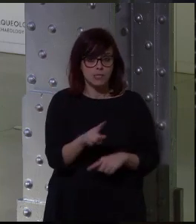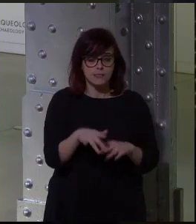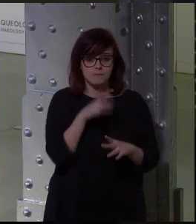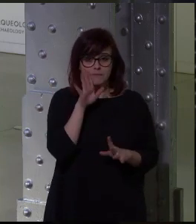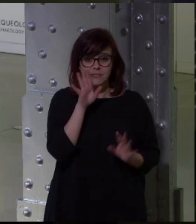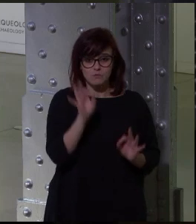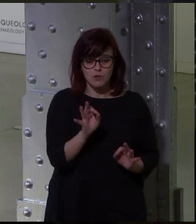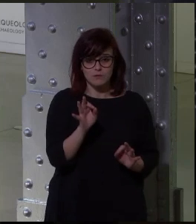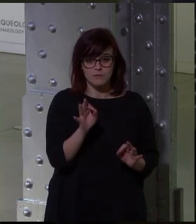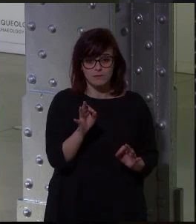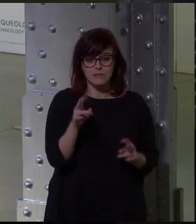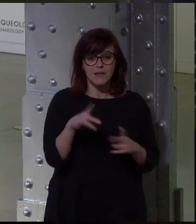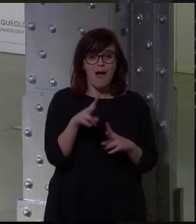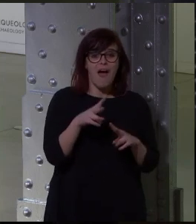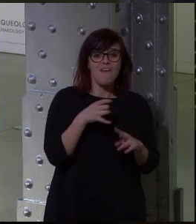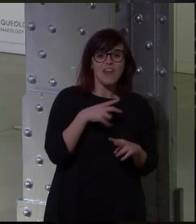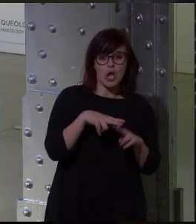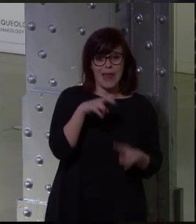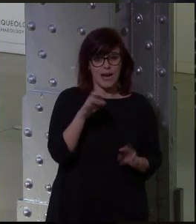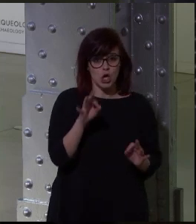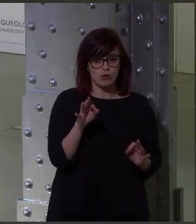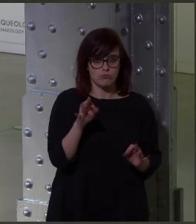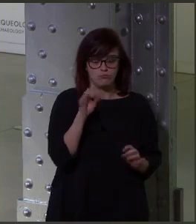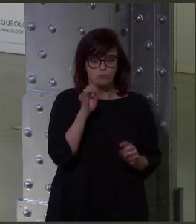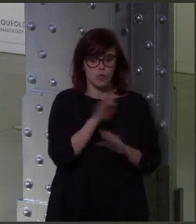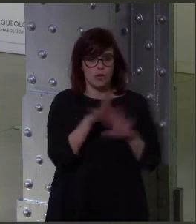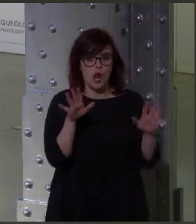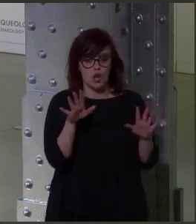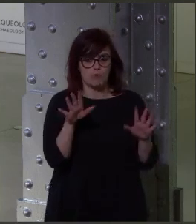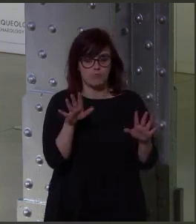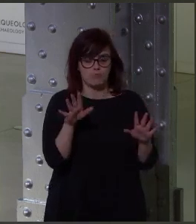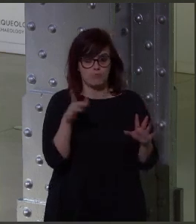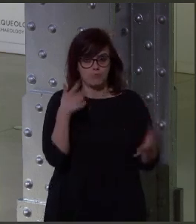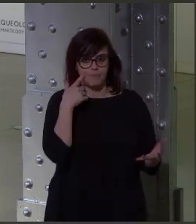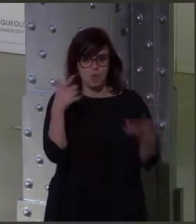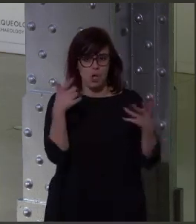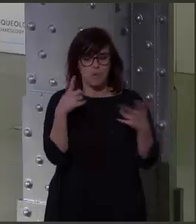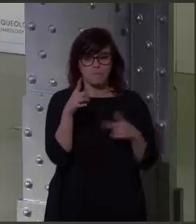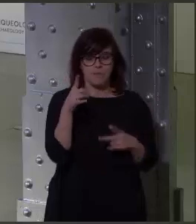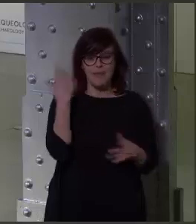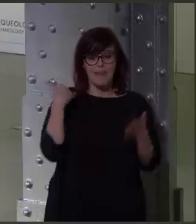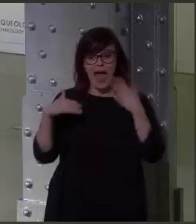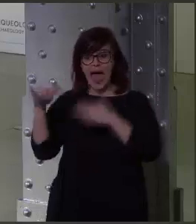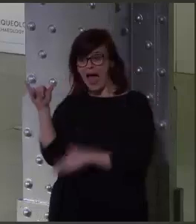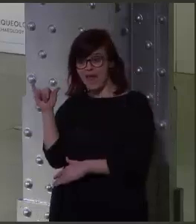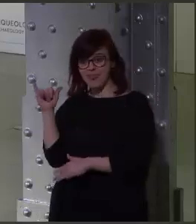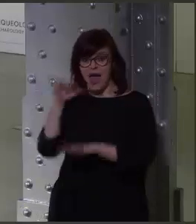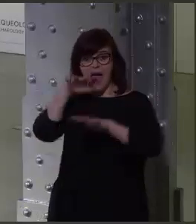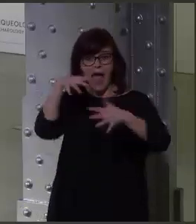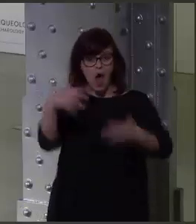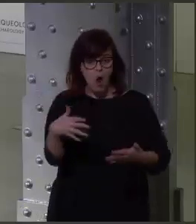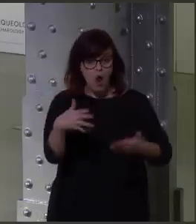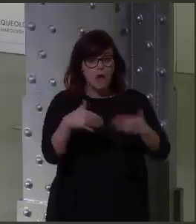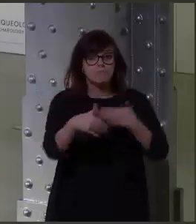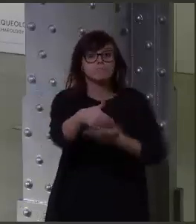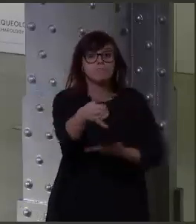clip ese que hemos visto en blanco y negro creo que es una alarma clarísima de lo que había y de lo que tenemos ahora. Podemos